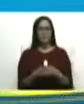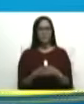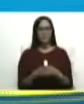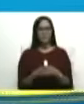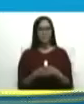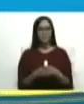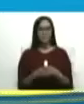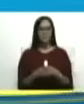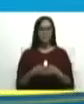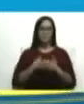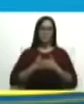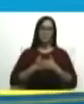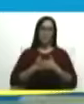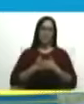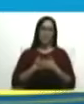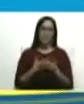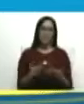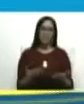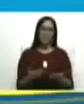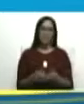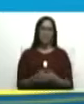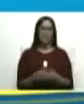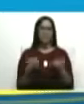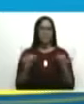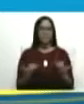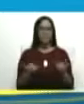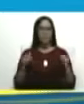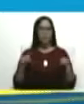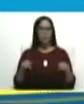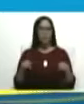Les deseo ya hoy,